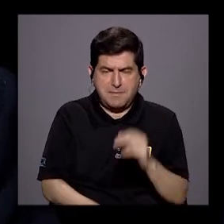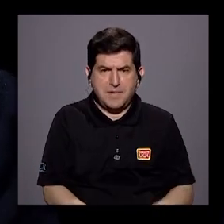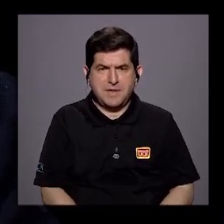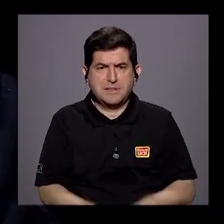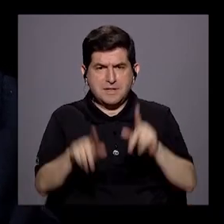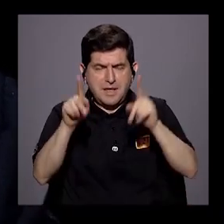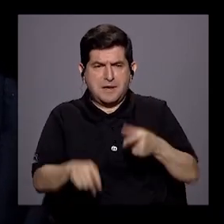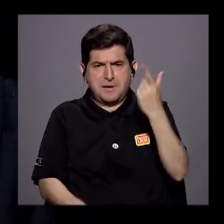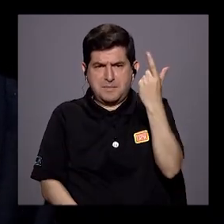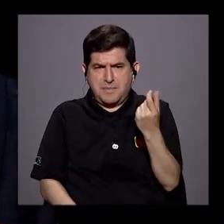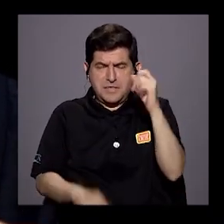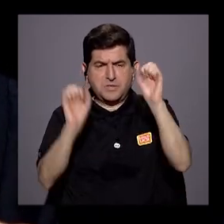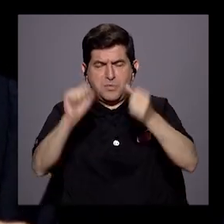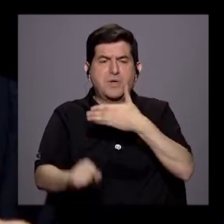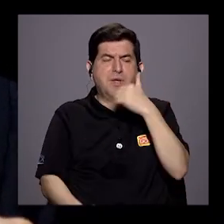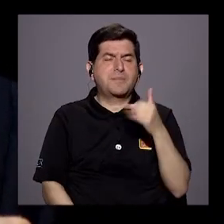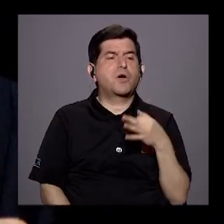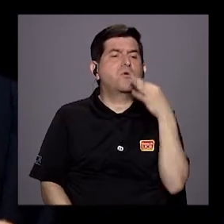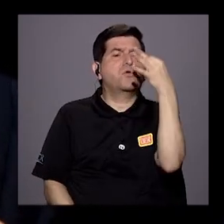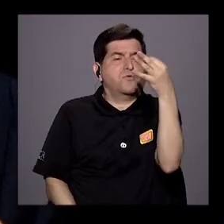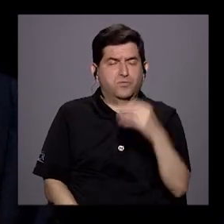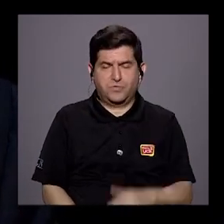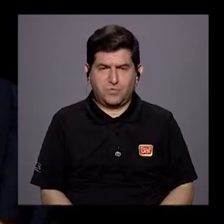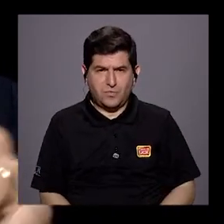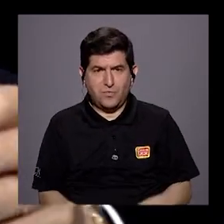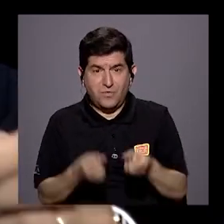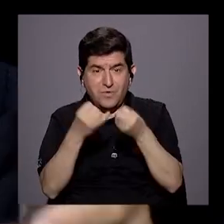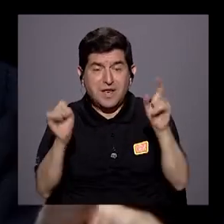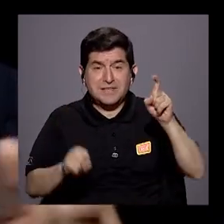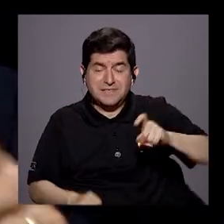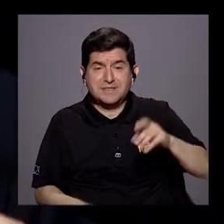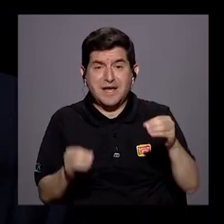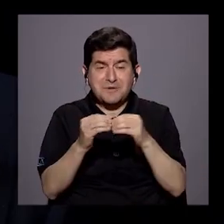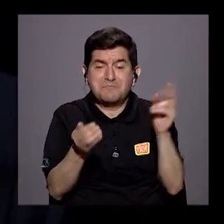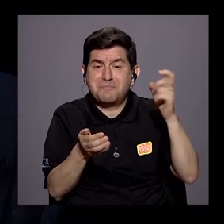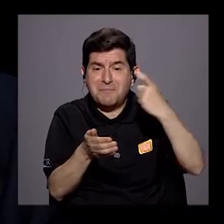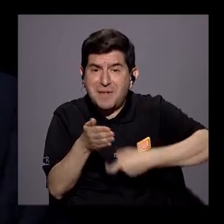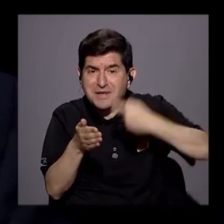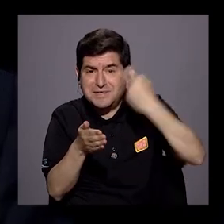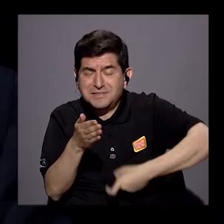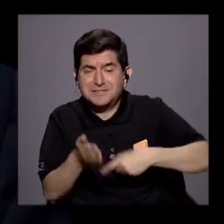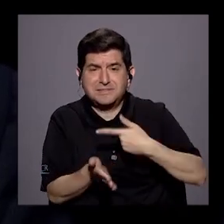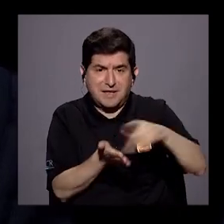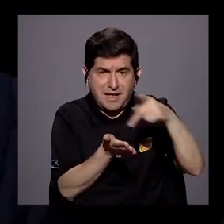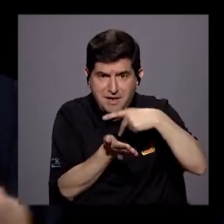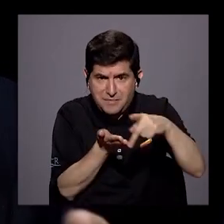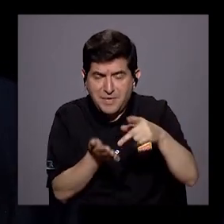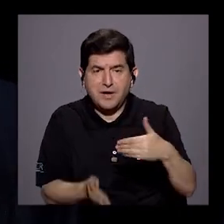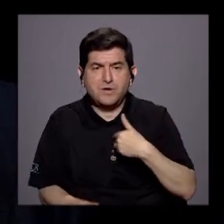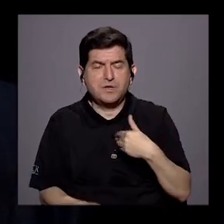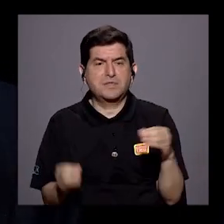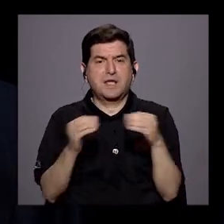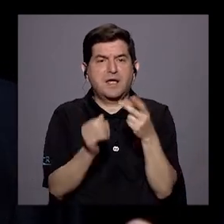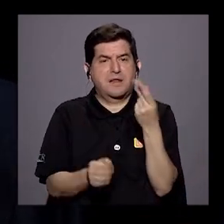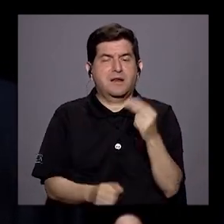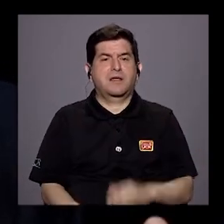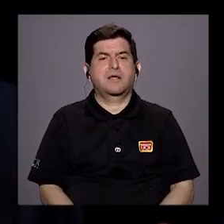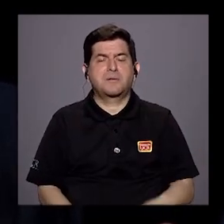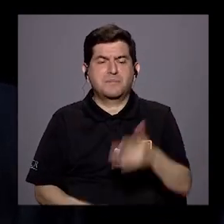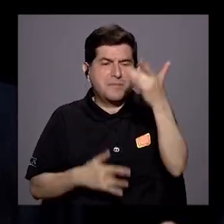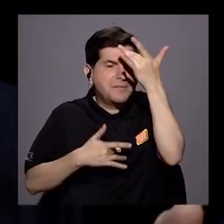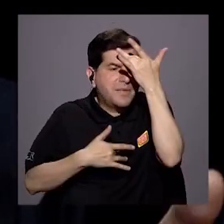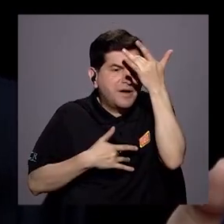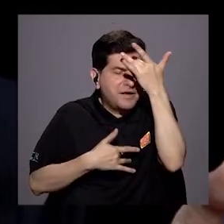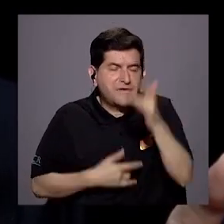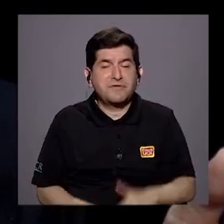para que el pensionado pueda pensionarse mejor en el futuro sin de que tener que ponerle más impuestos a los salarios y para que tengamos una plata para la